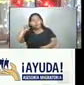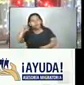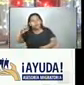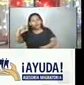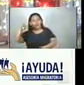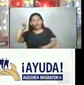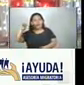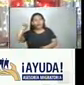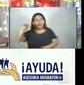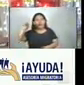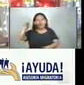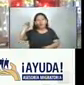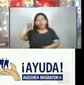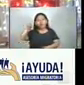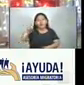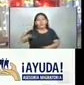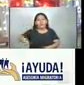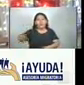Santa Tecla.